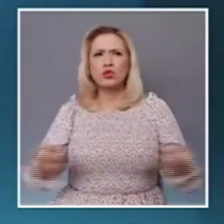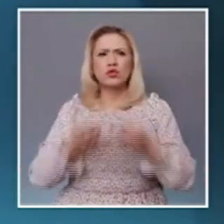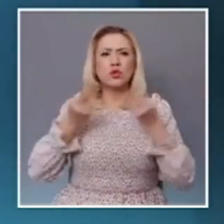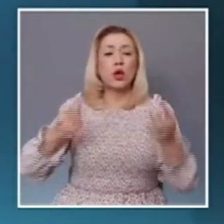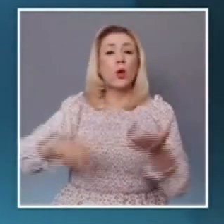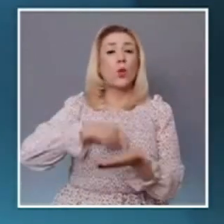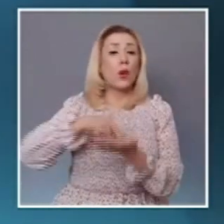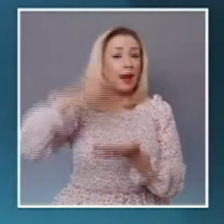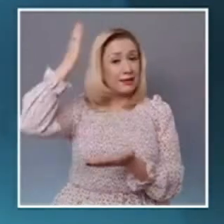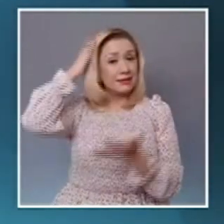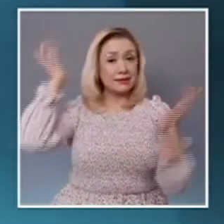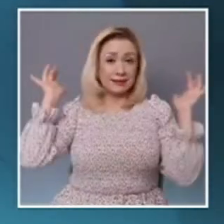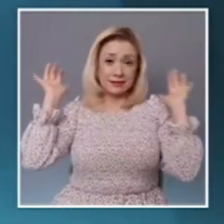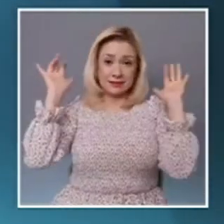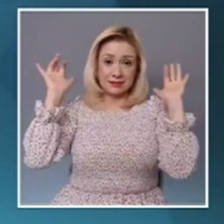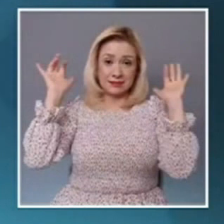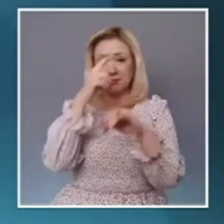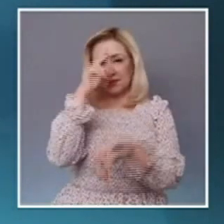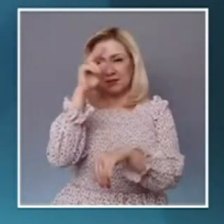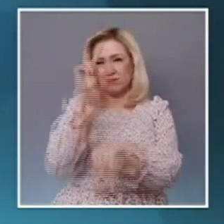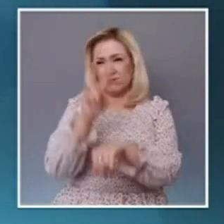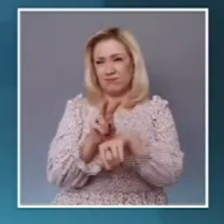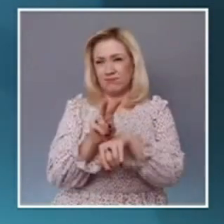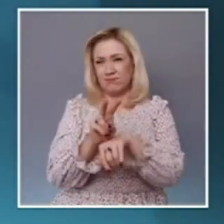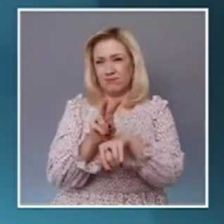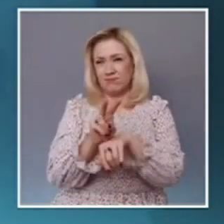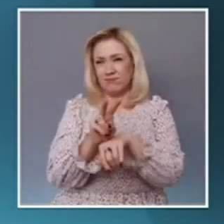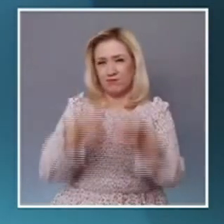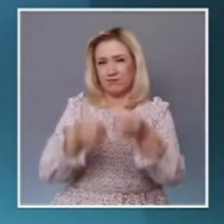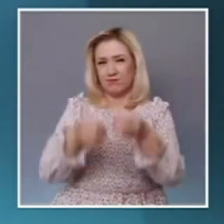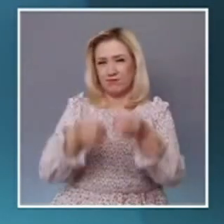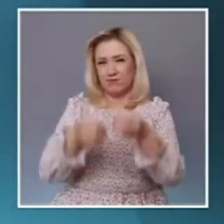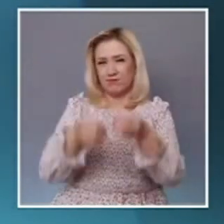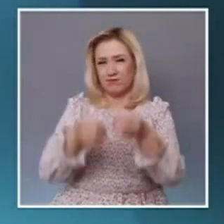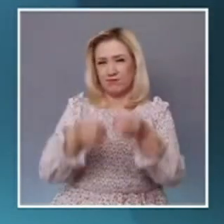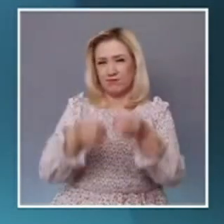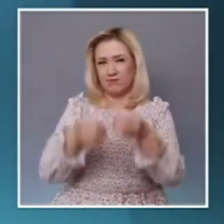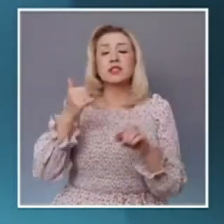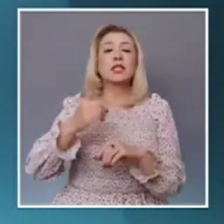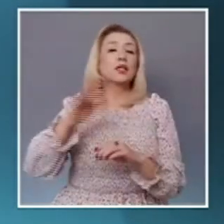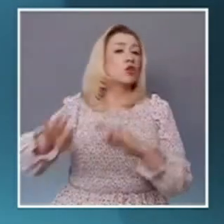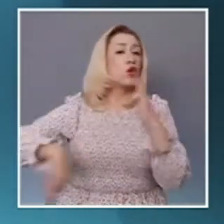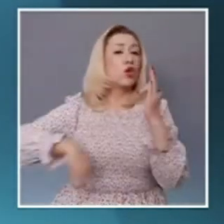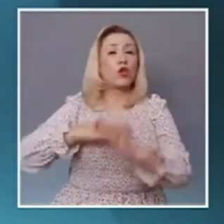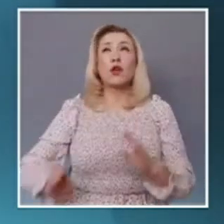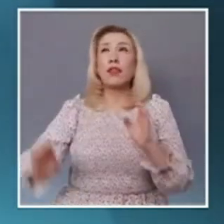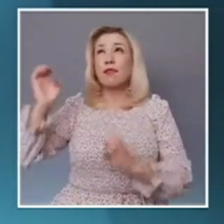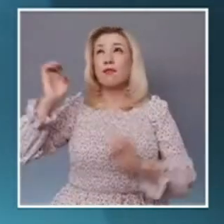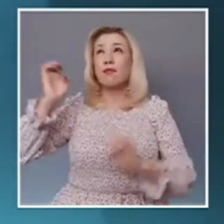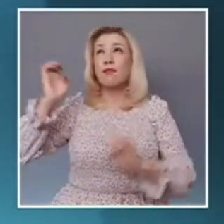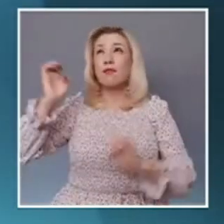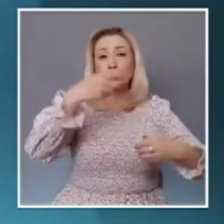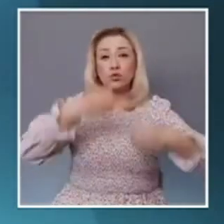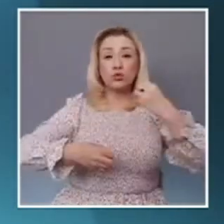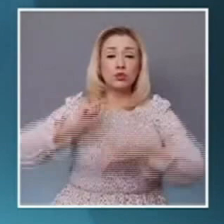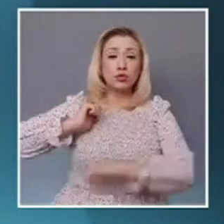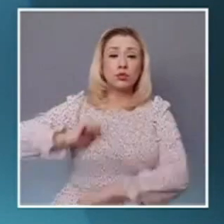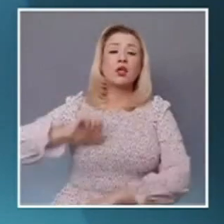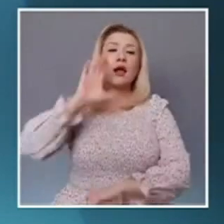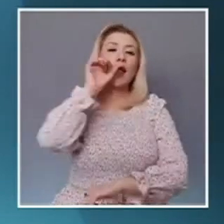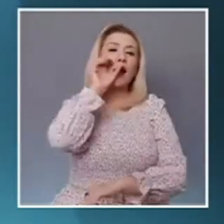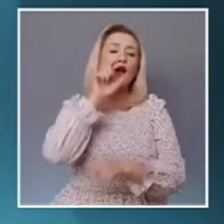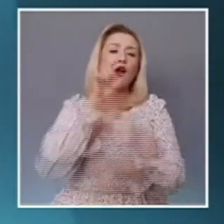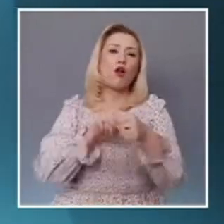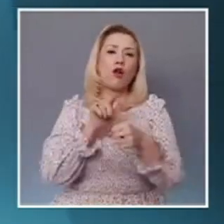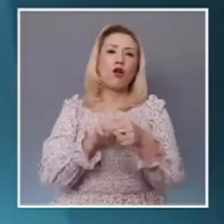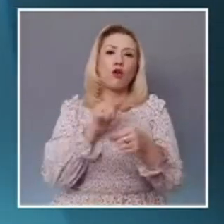Federal. Además, se iluminarán de naranja todos los edificios del Poder Judicial. Consulte las actividades en sus redes sociales y no